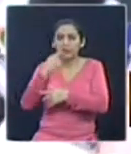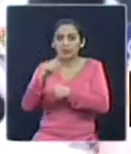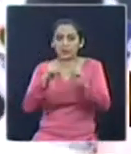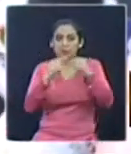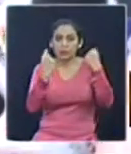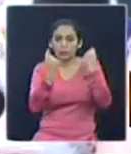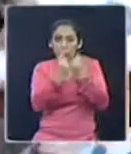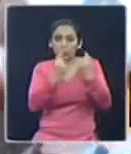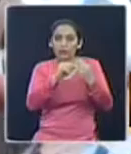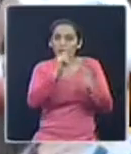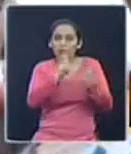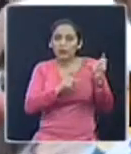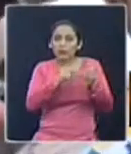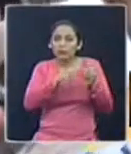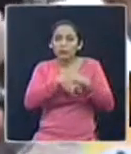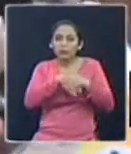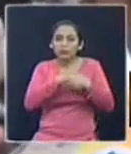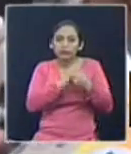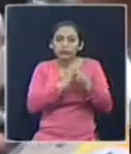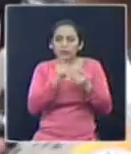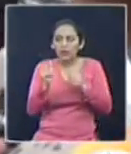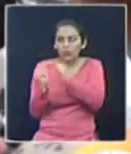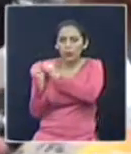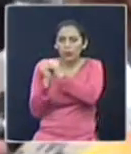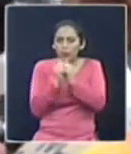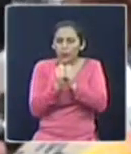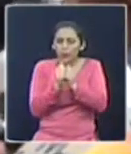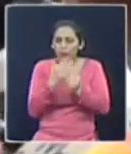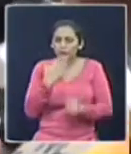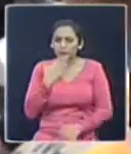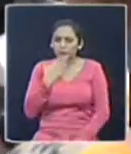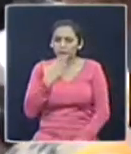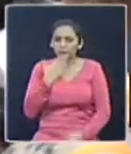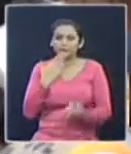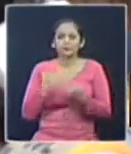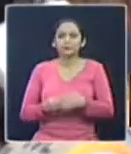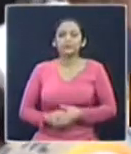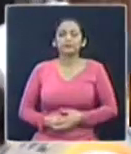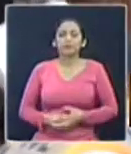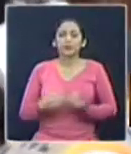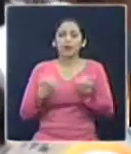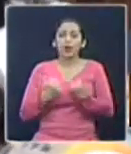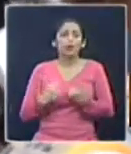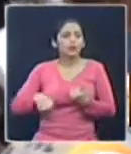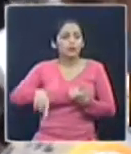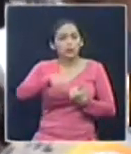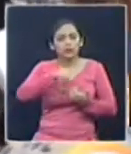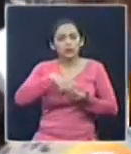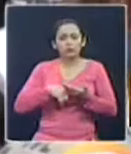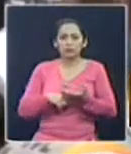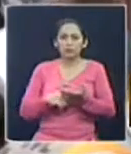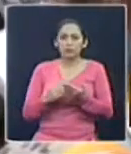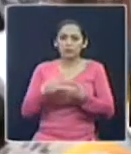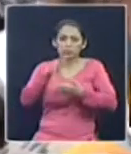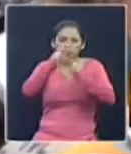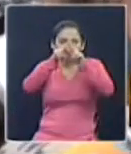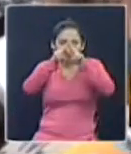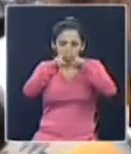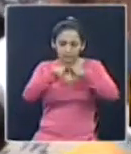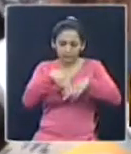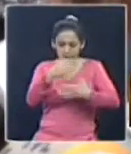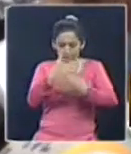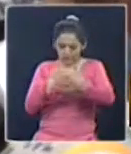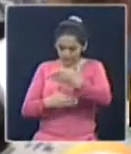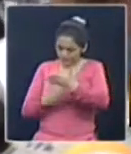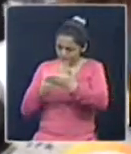caso Odebrecht. Creo que es importante que ese pedido que ha hecho la Corte Nacional de Justicia, nosotros lo revisemos detalladamente, como tiene que ser,